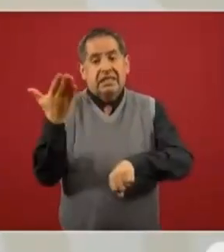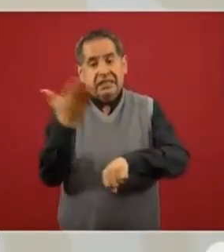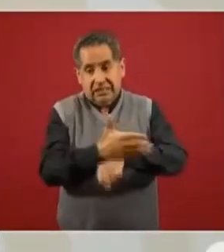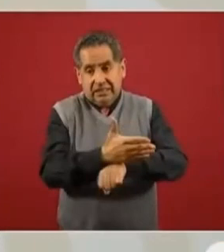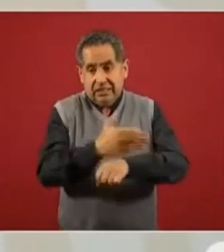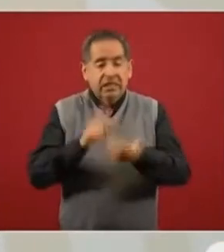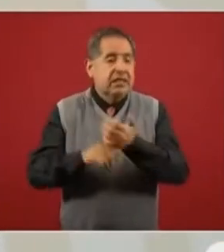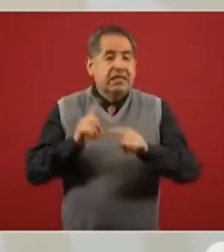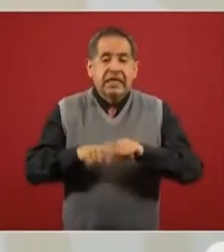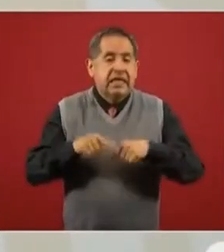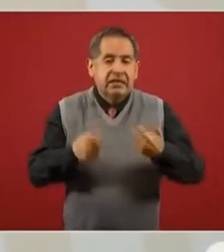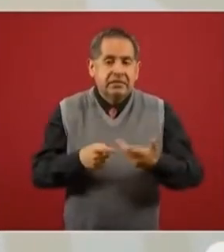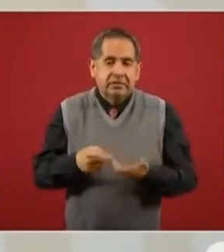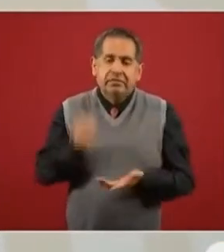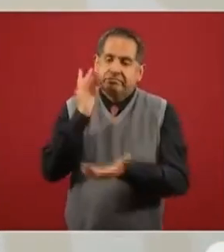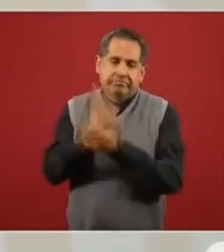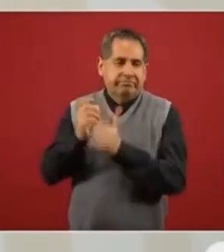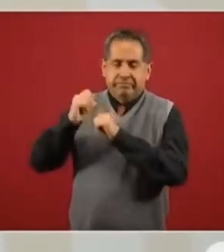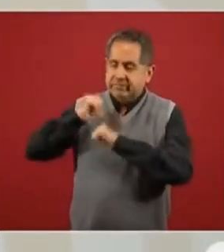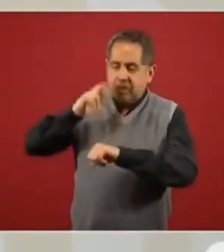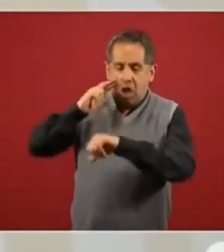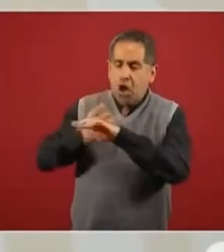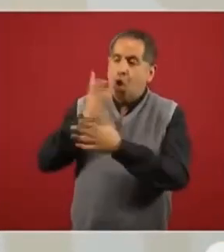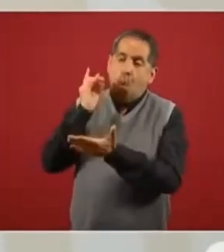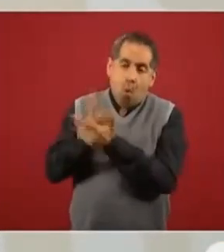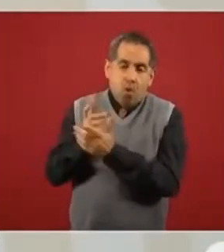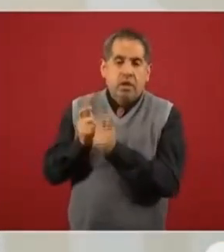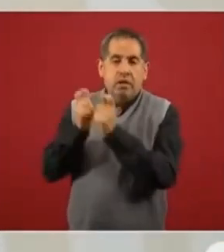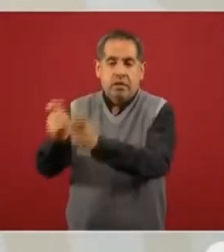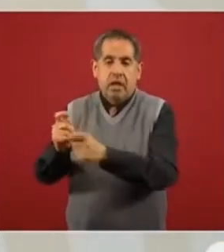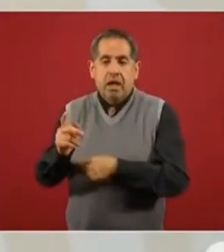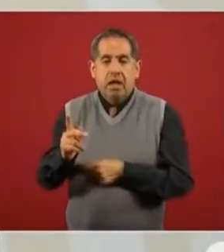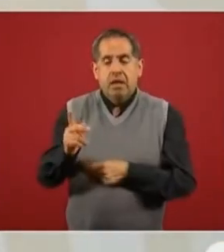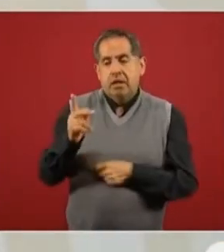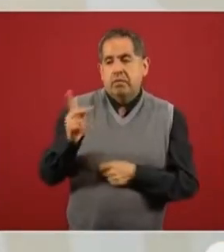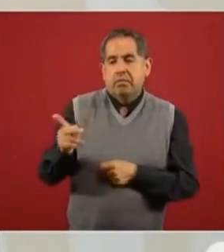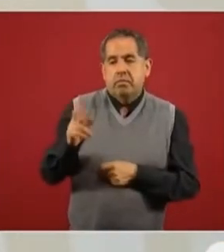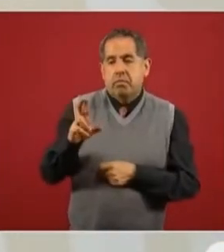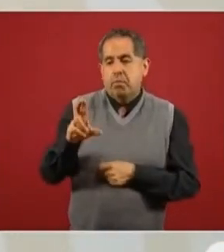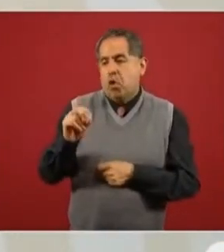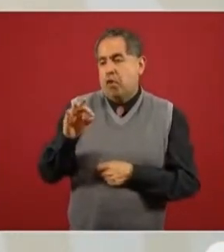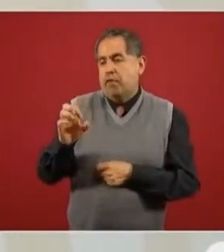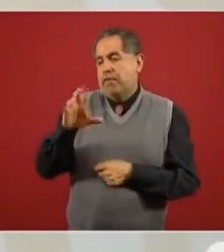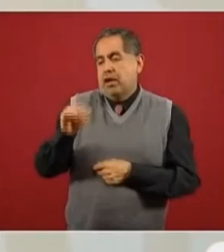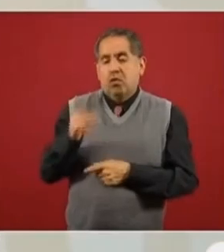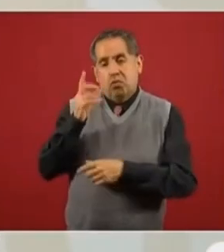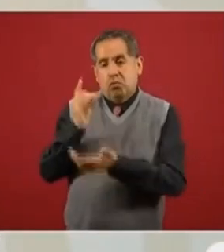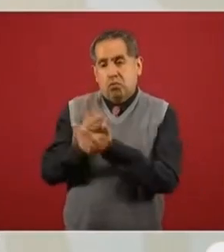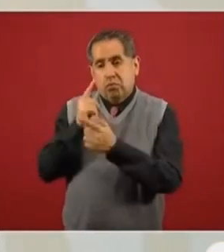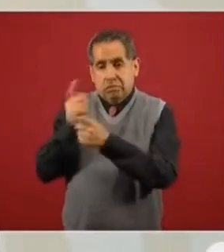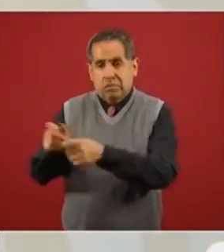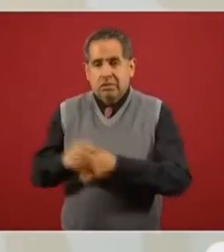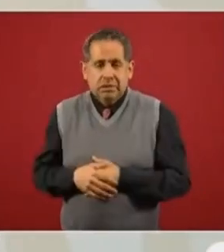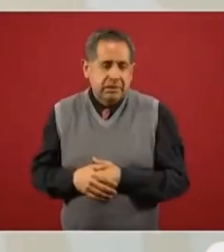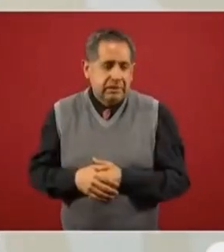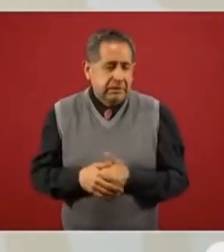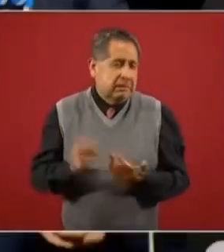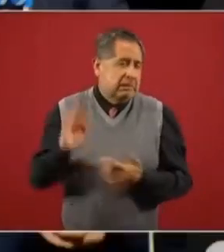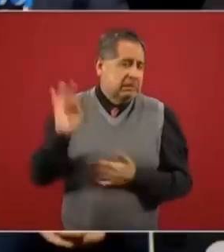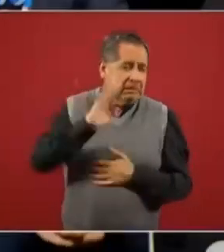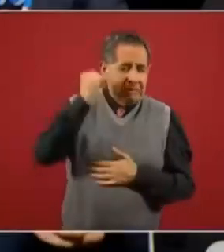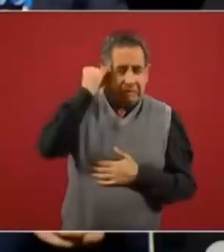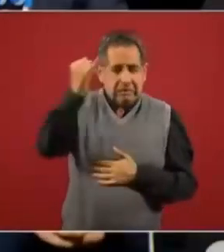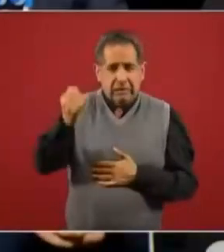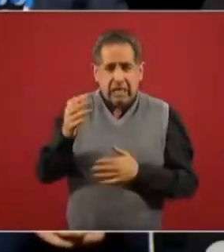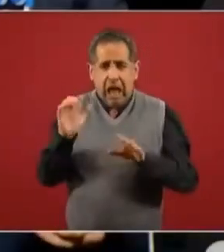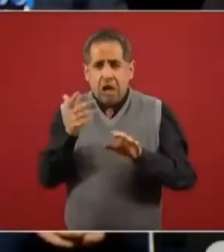a quien lo exceda, es una atribución específica de la Procuraduría del Consumidor. Definitivamente. En este